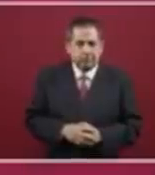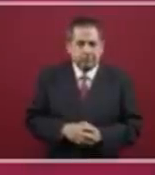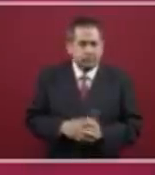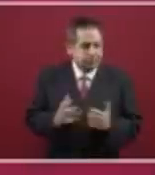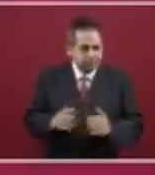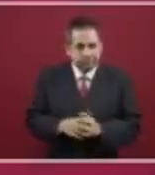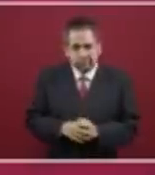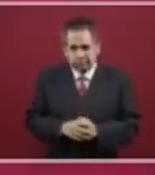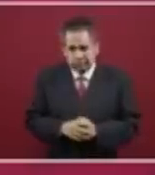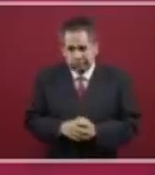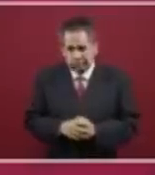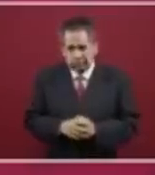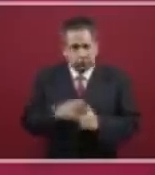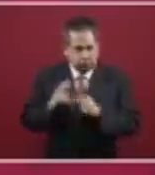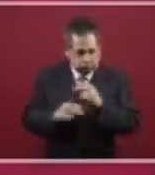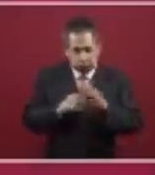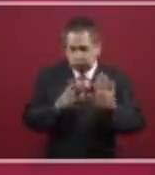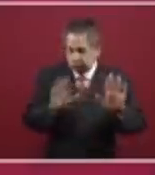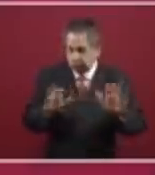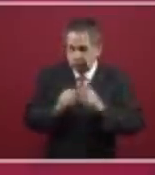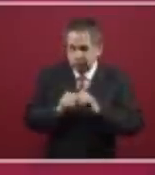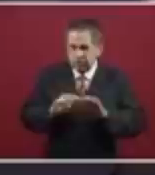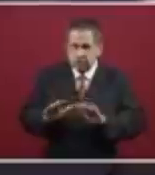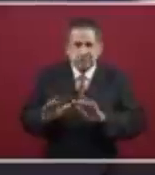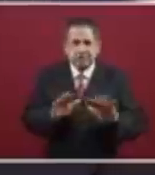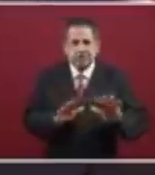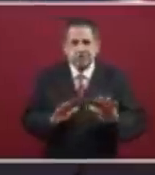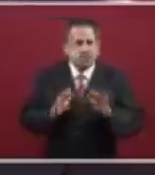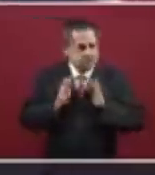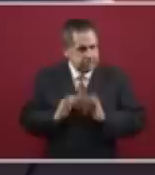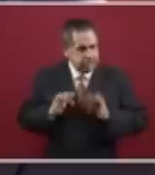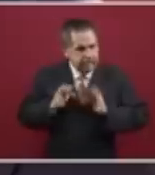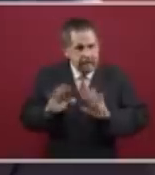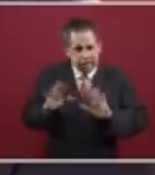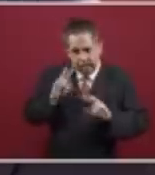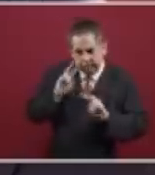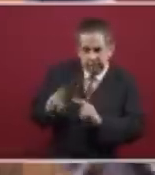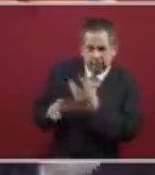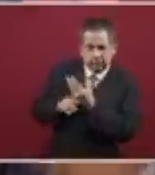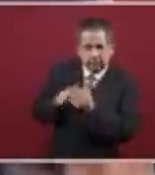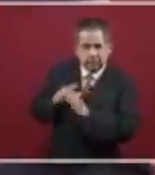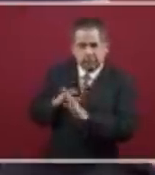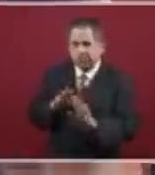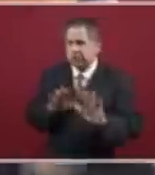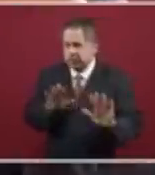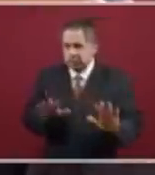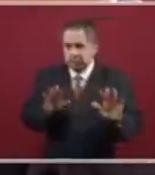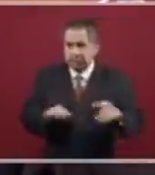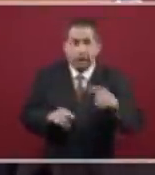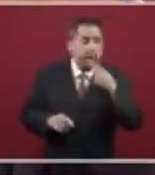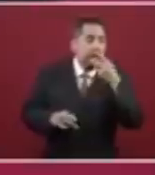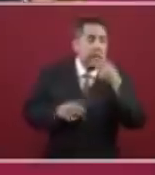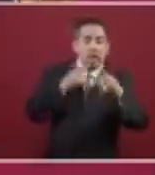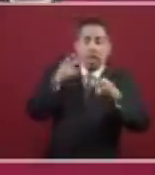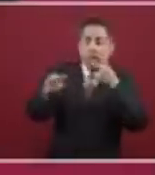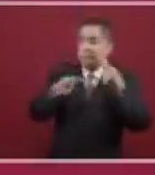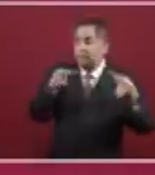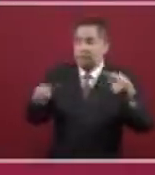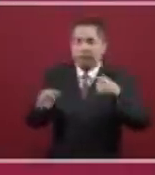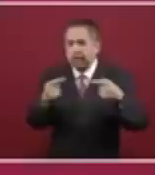Entonces vamos a ver esto con tranquilidad, porque hay acusaciones cruzadas,